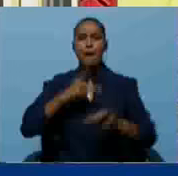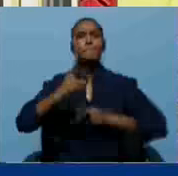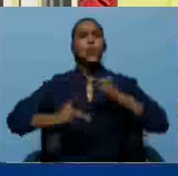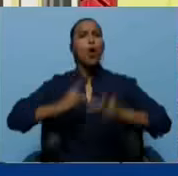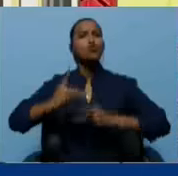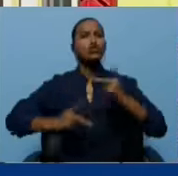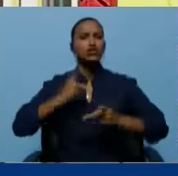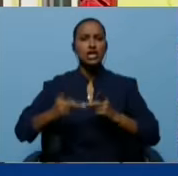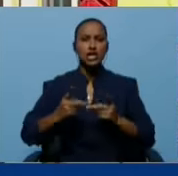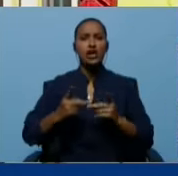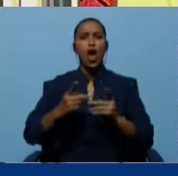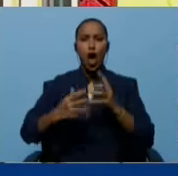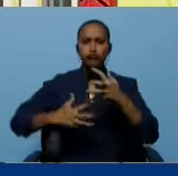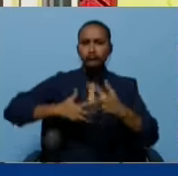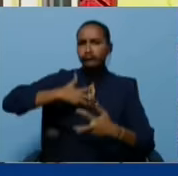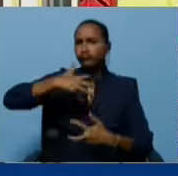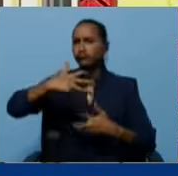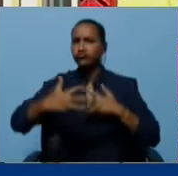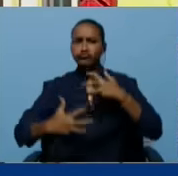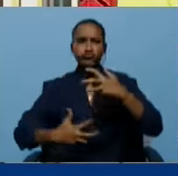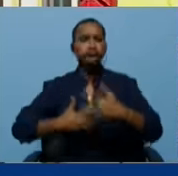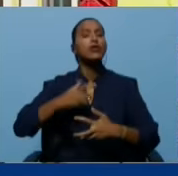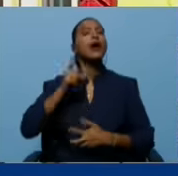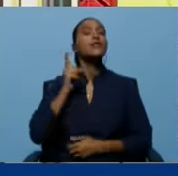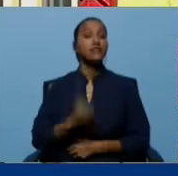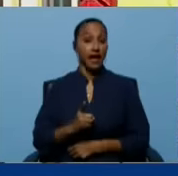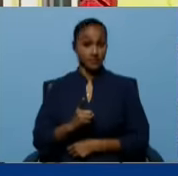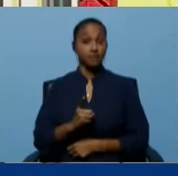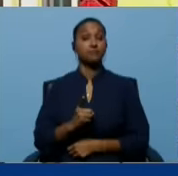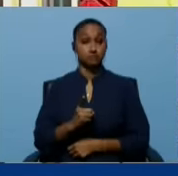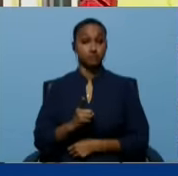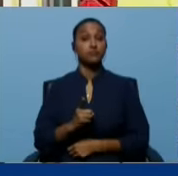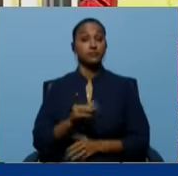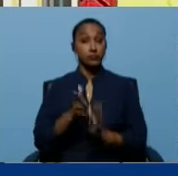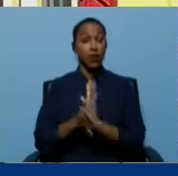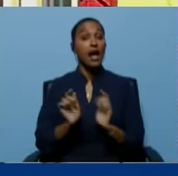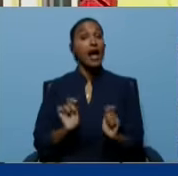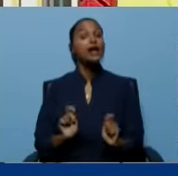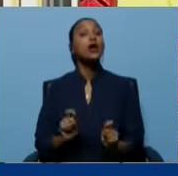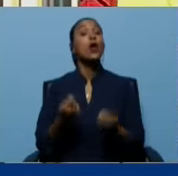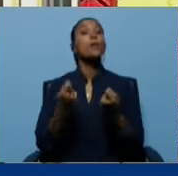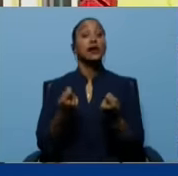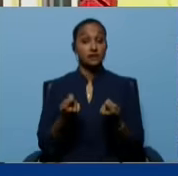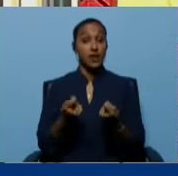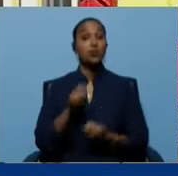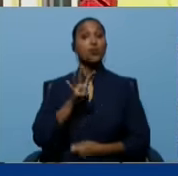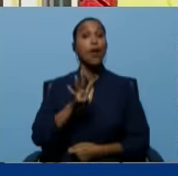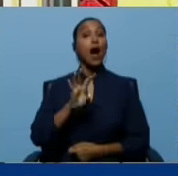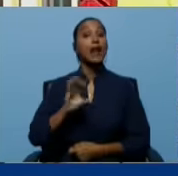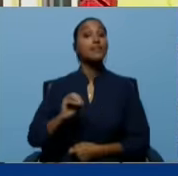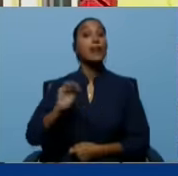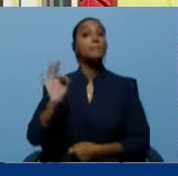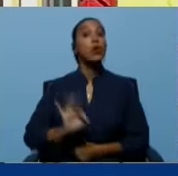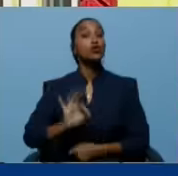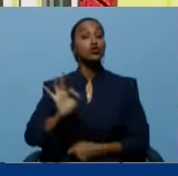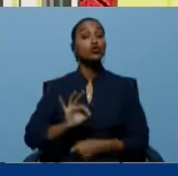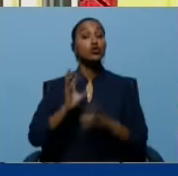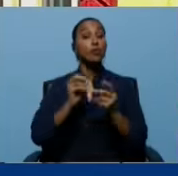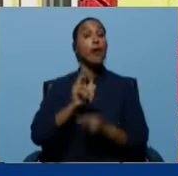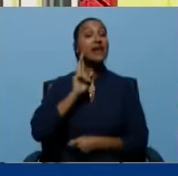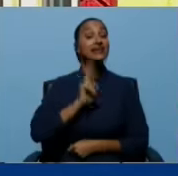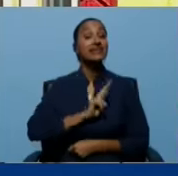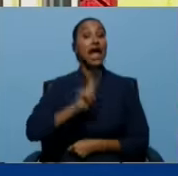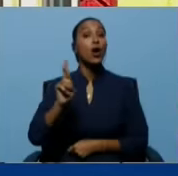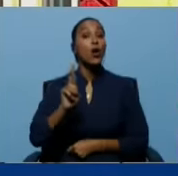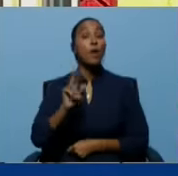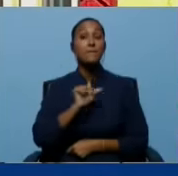además articularnos a la industria nacional, que ha logrado una recuperación del 40%, números récord de la industria